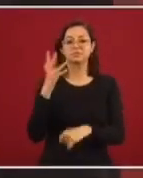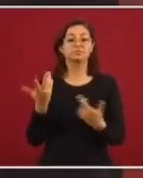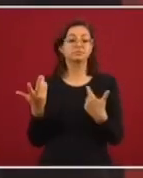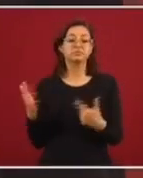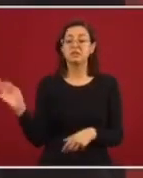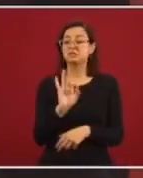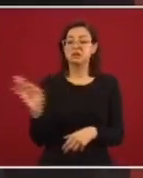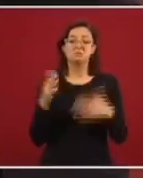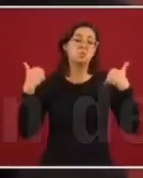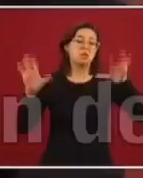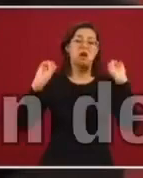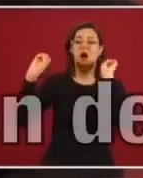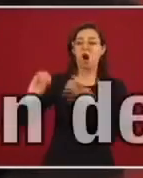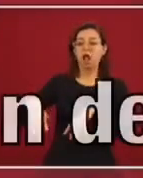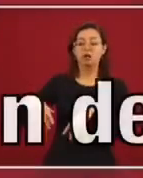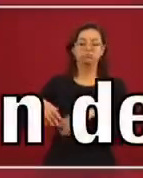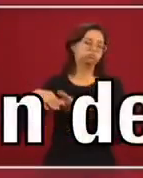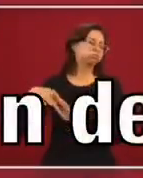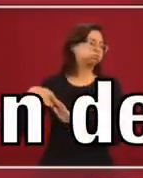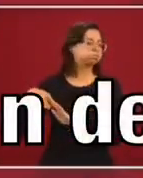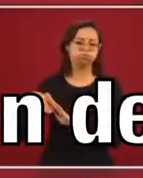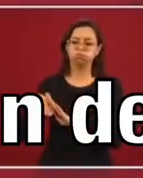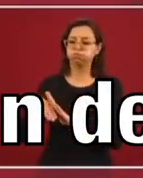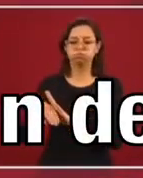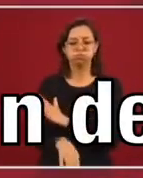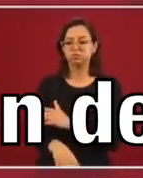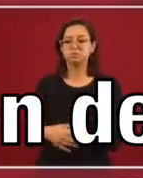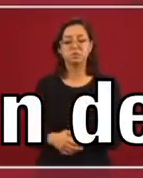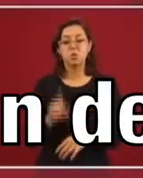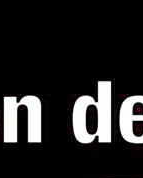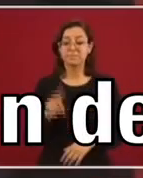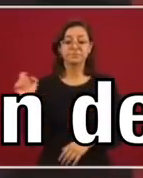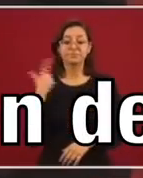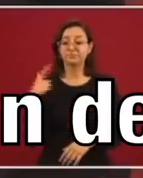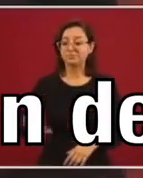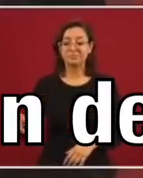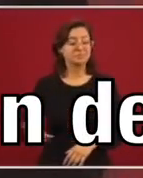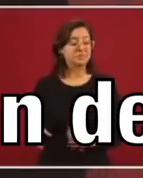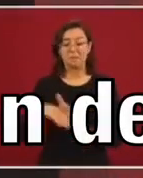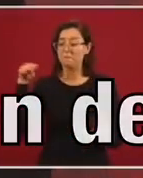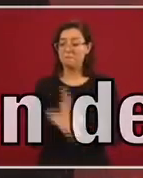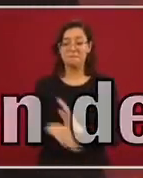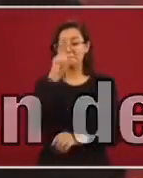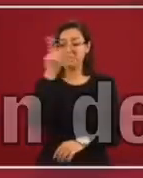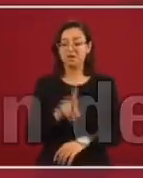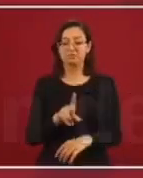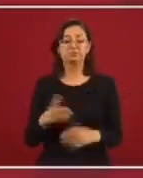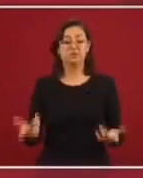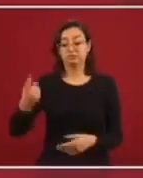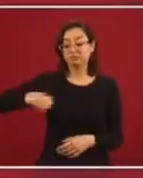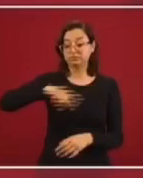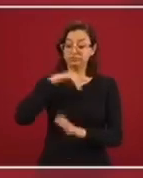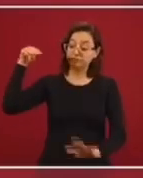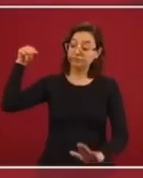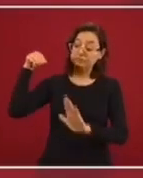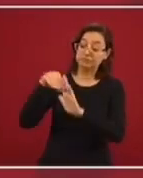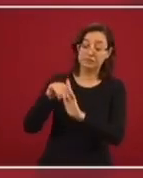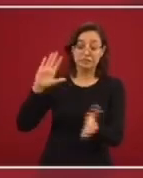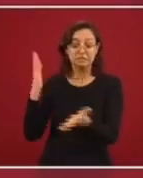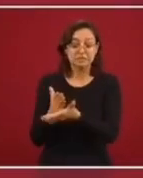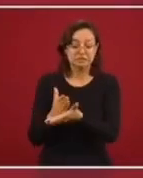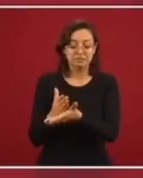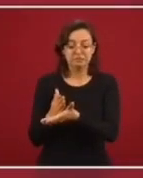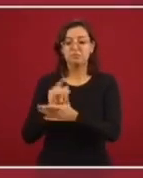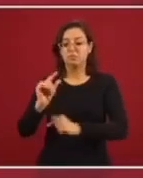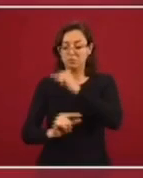se nos hubiese caído la producción si continuaba la tendencia a 1.500.000 barriles. Entonces detuvimos la caída y empezamos a aumentar poco a poco